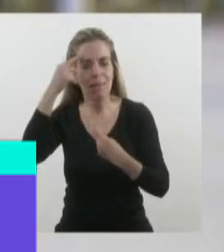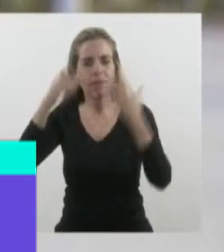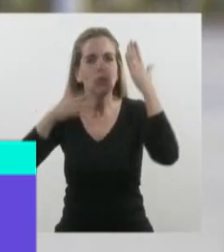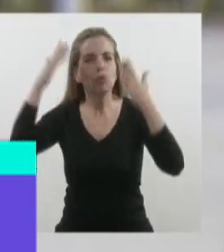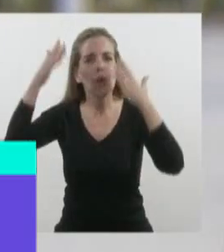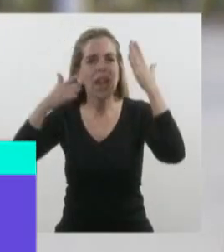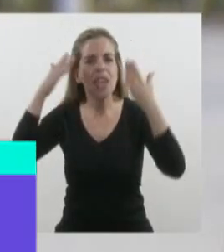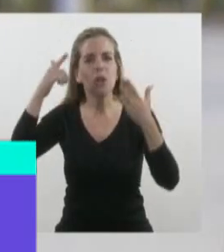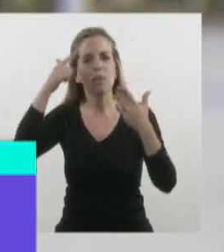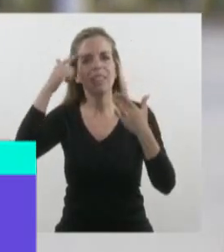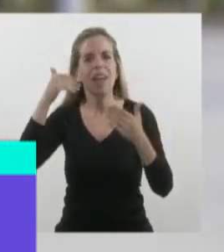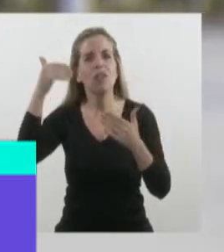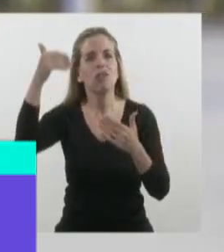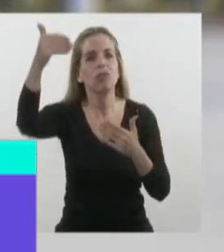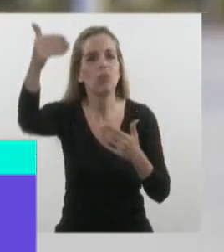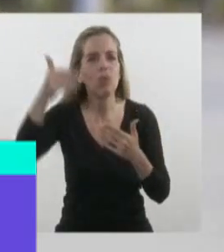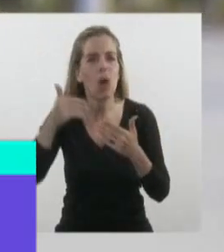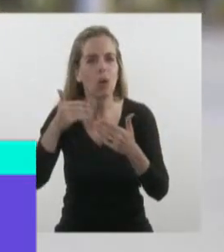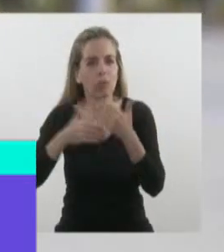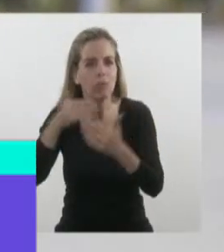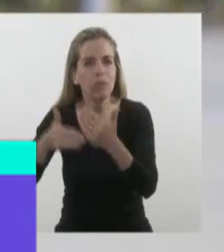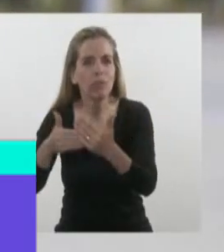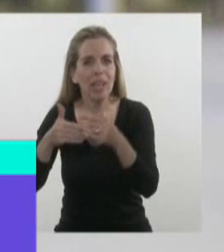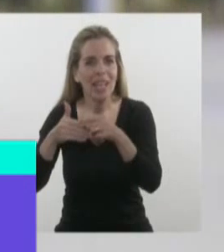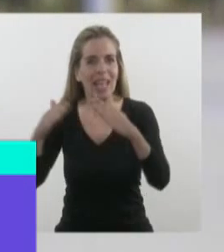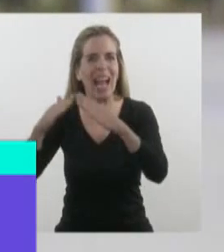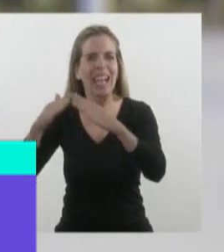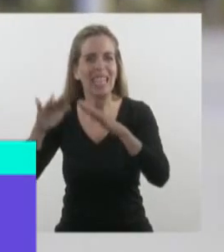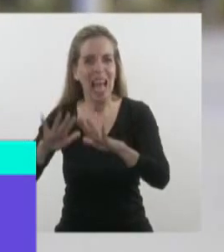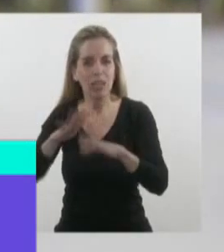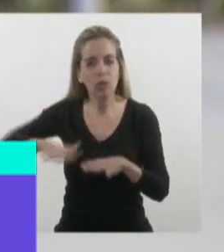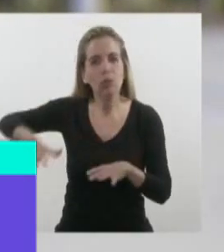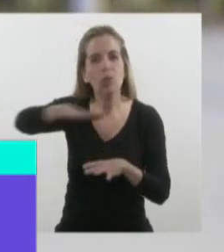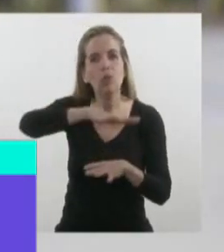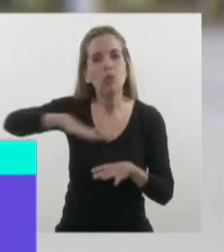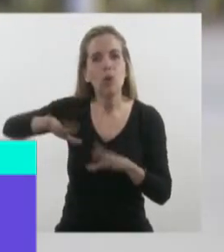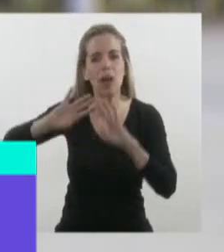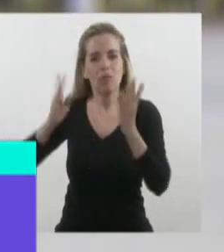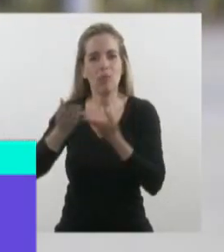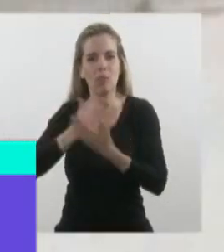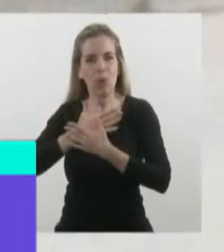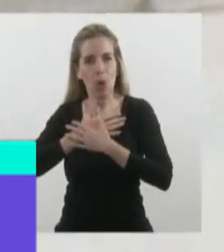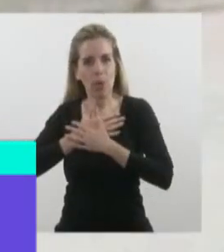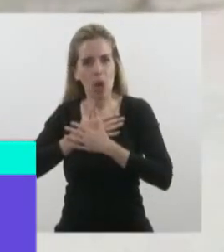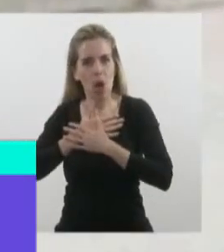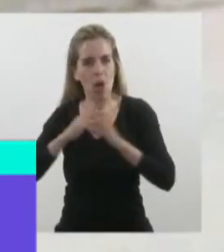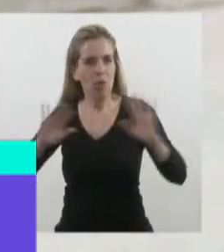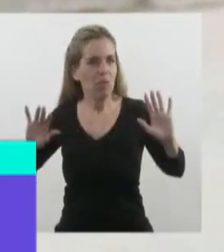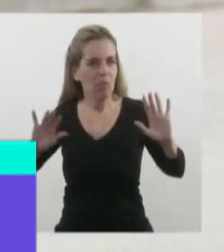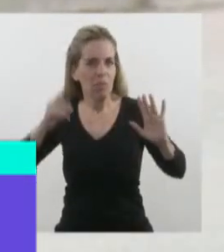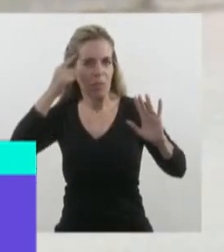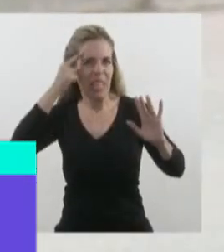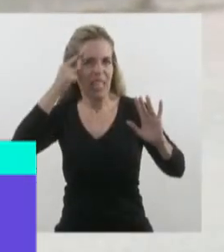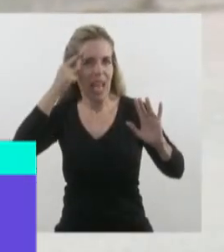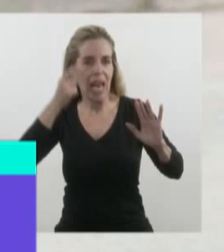a construir un futuro en un lugar que es el lugar que nos cobija. Y es dejar de pensar qué voy a hacer